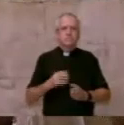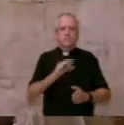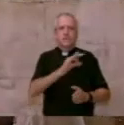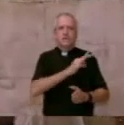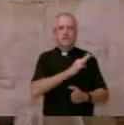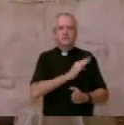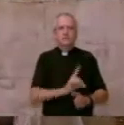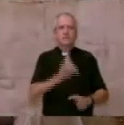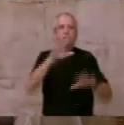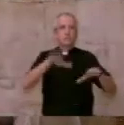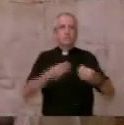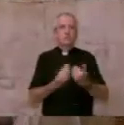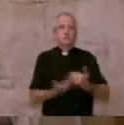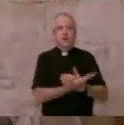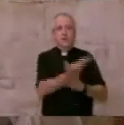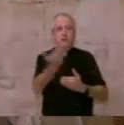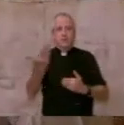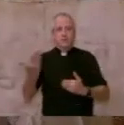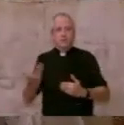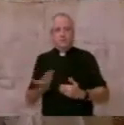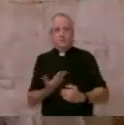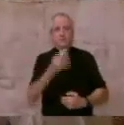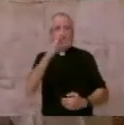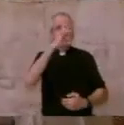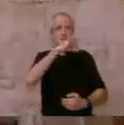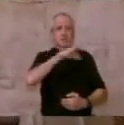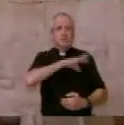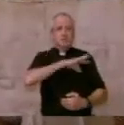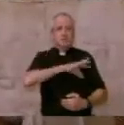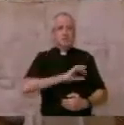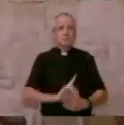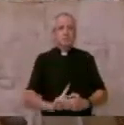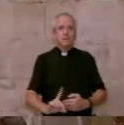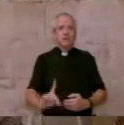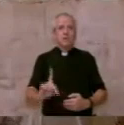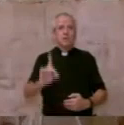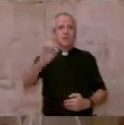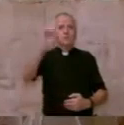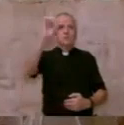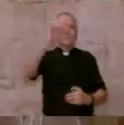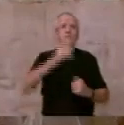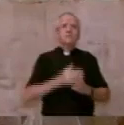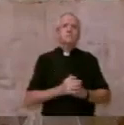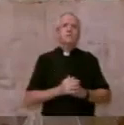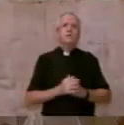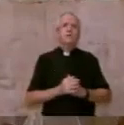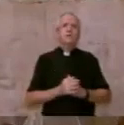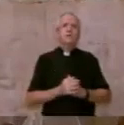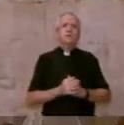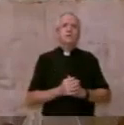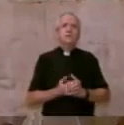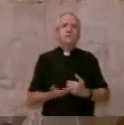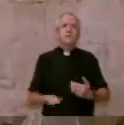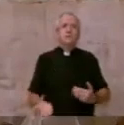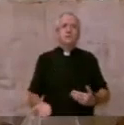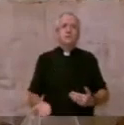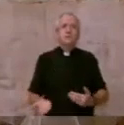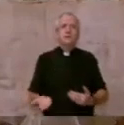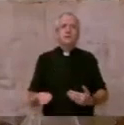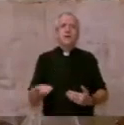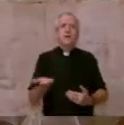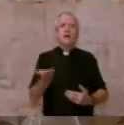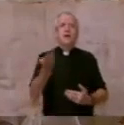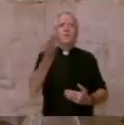El Señor sigue amb vosaltres. El Señor esté con vosotros y con